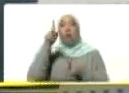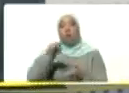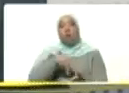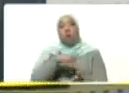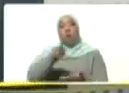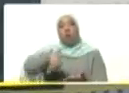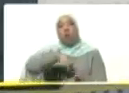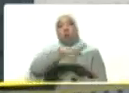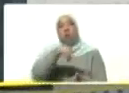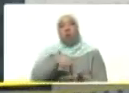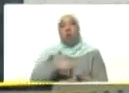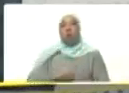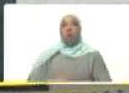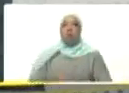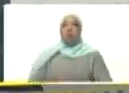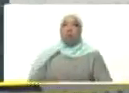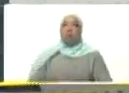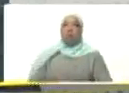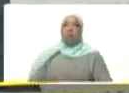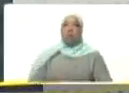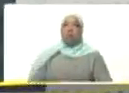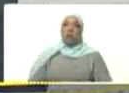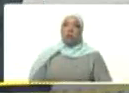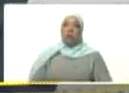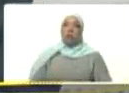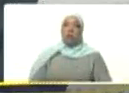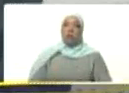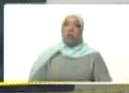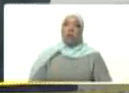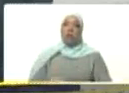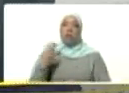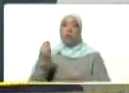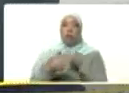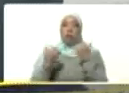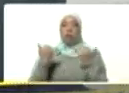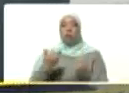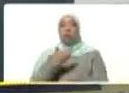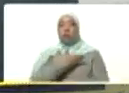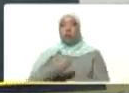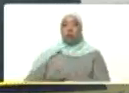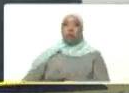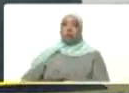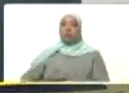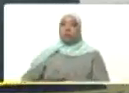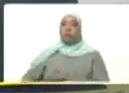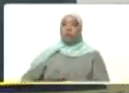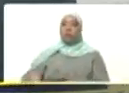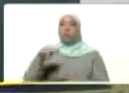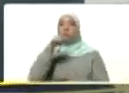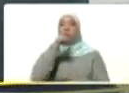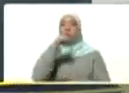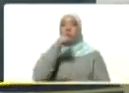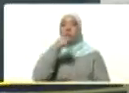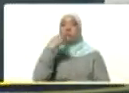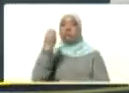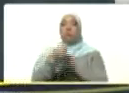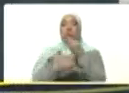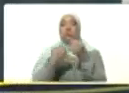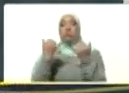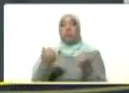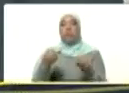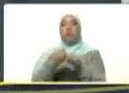nacional, the one who spoke at President Kennedy's inauguration, el que habló durante